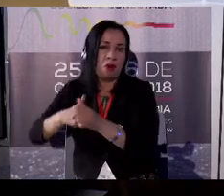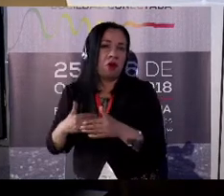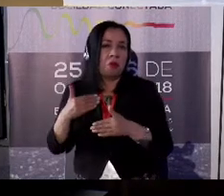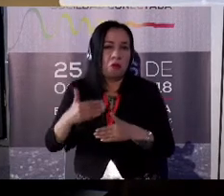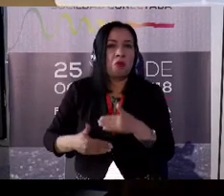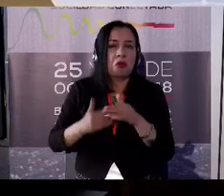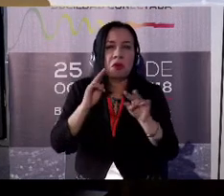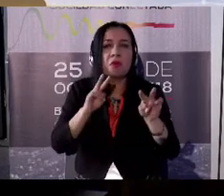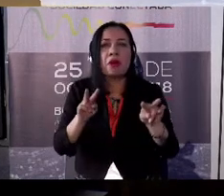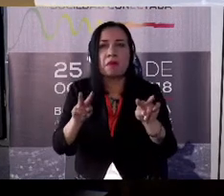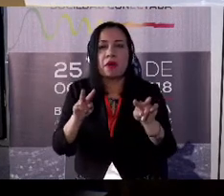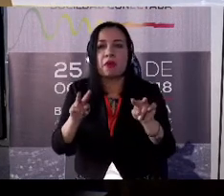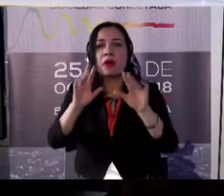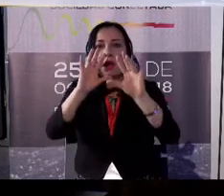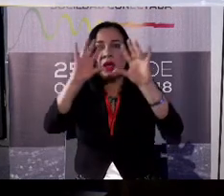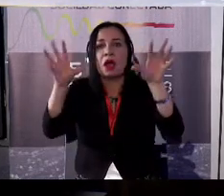subasta